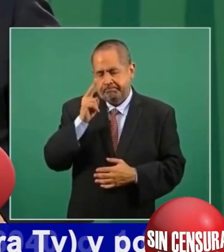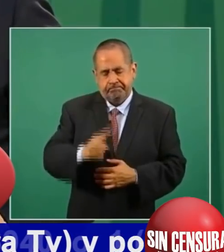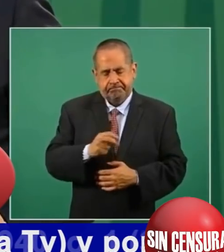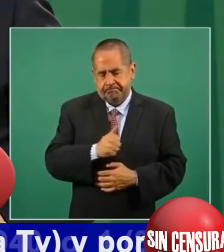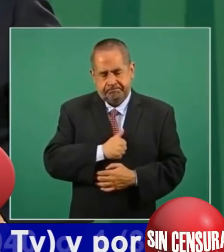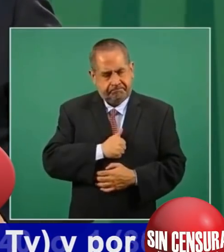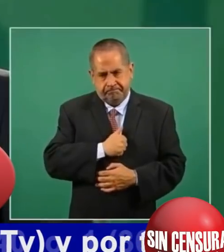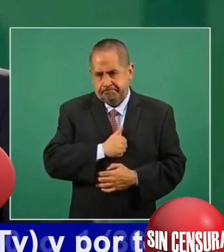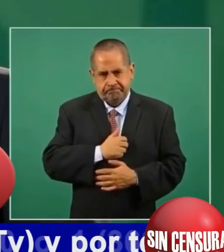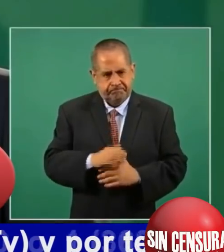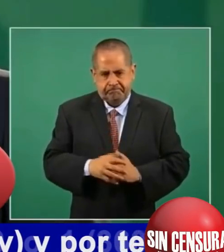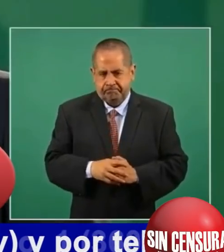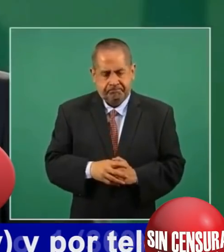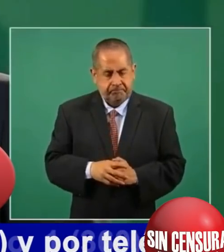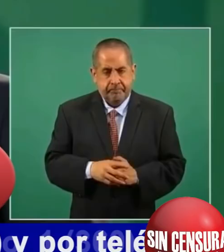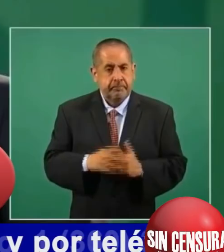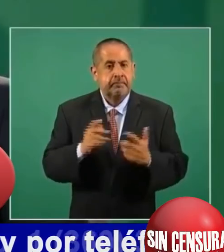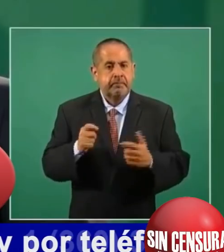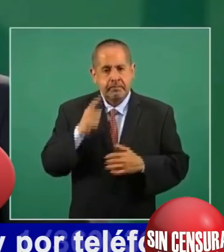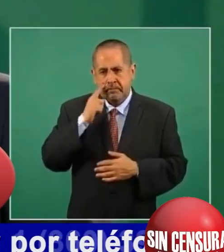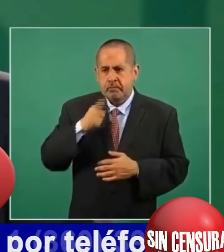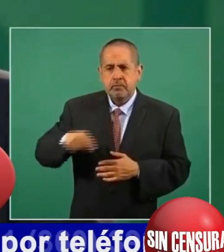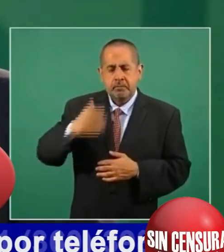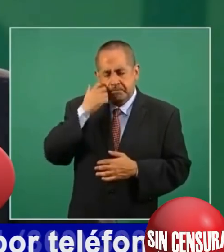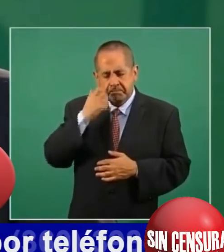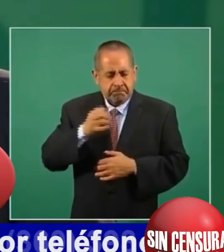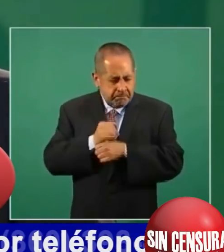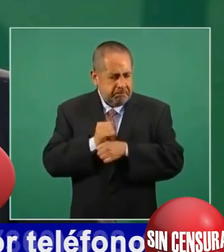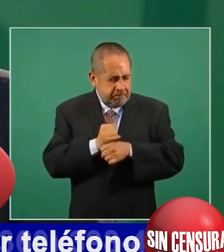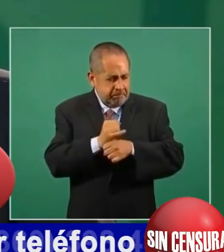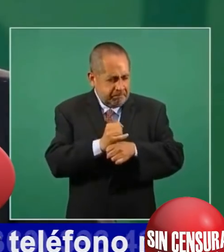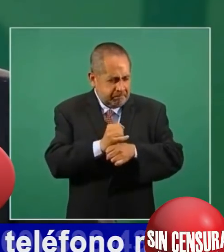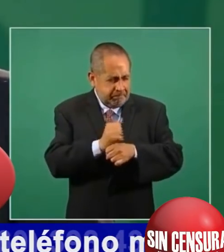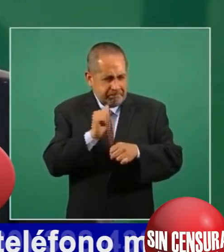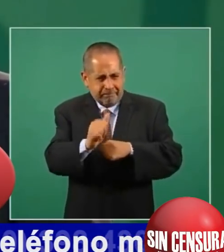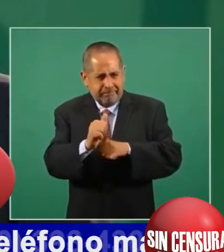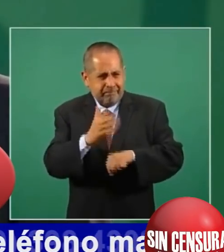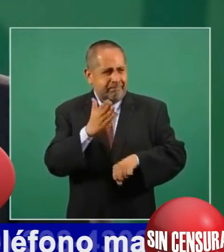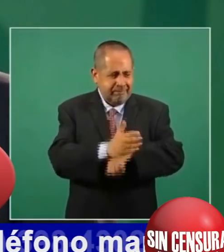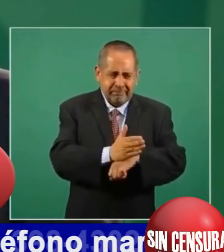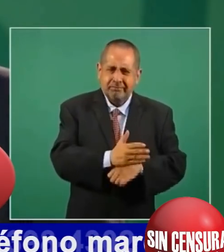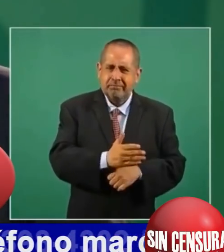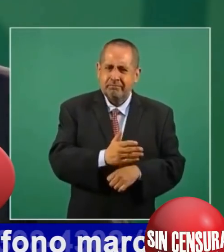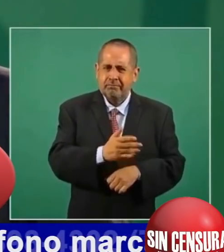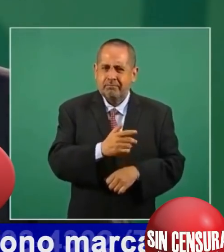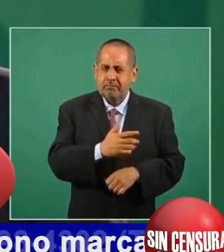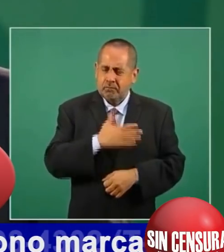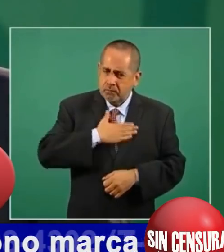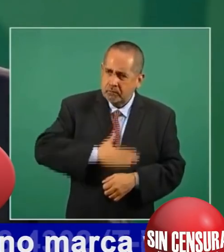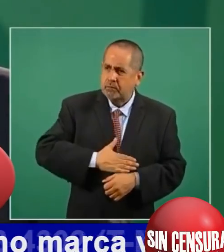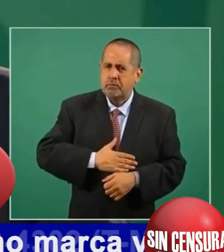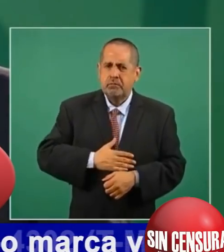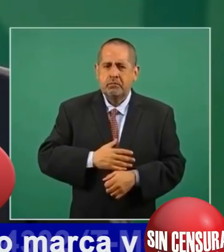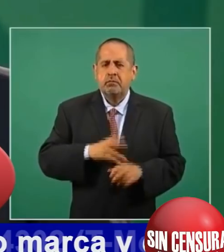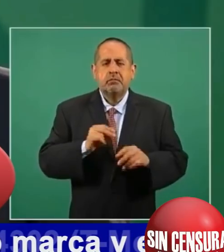lamentables, pues se busca hacer justicia, que no haya impunidad,